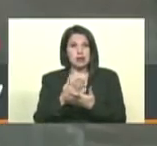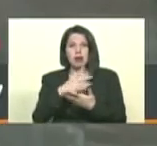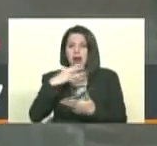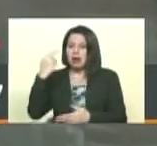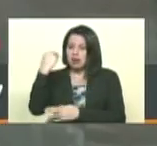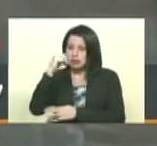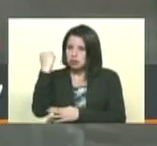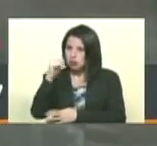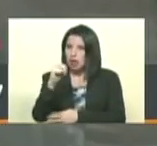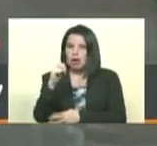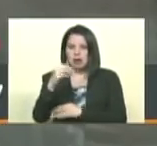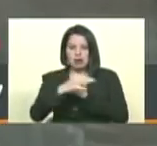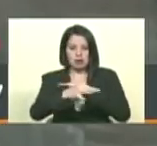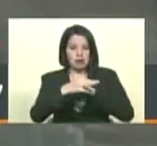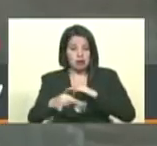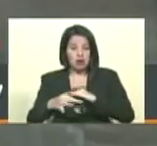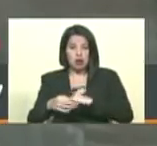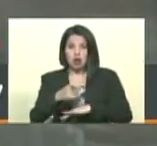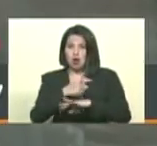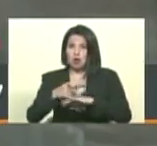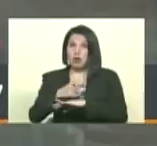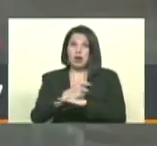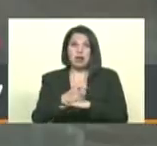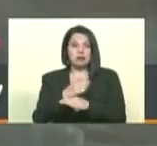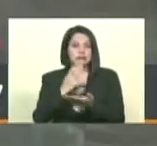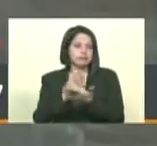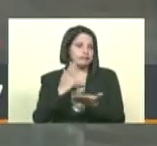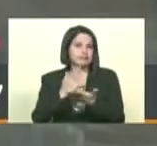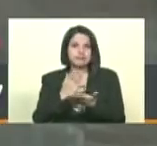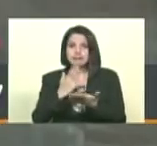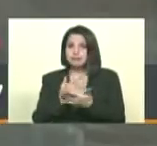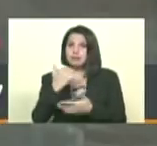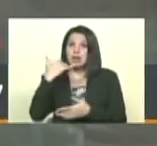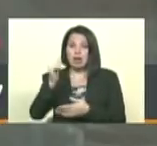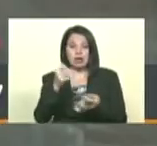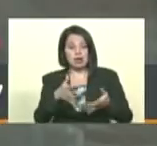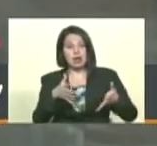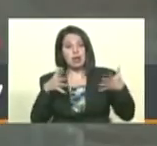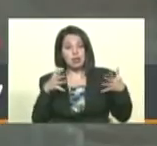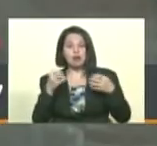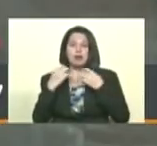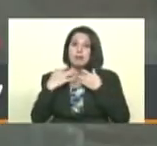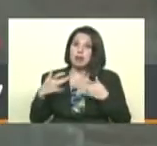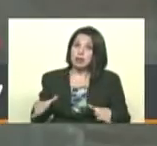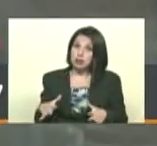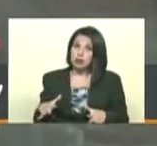nacional, regional y a municipal, siempre ha habido ganadores y